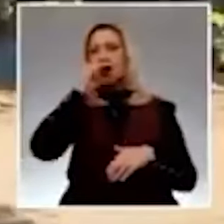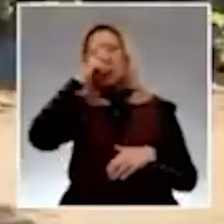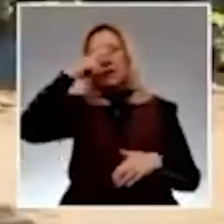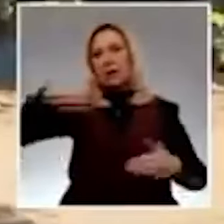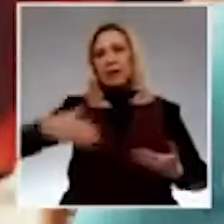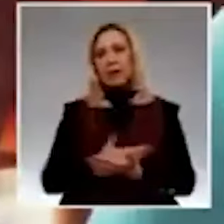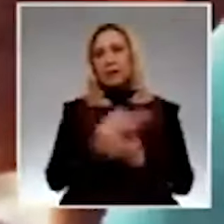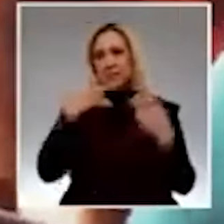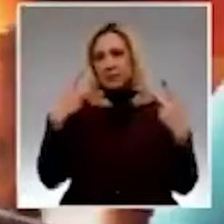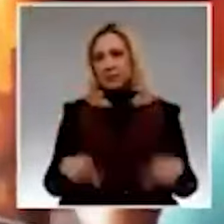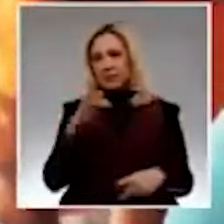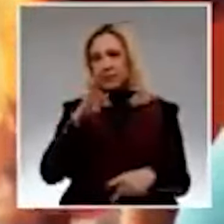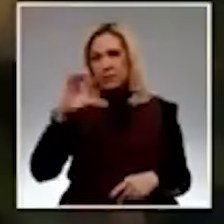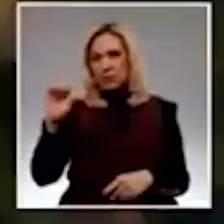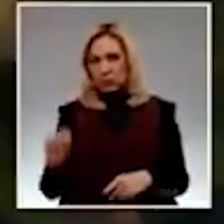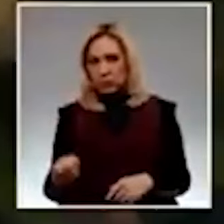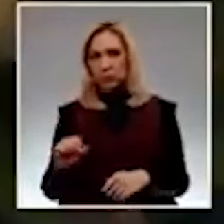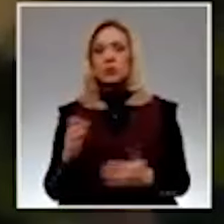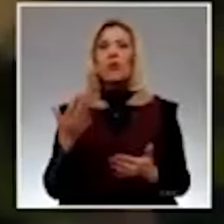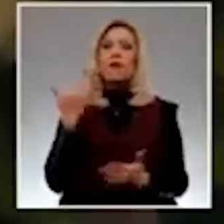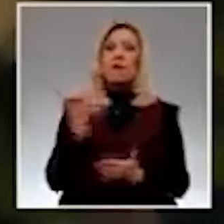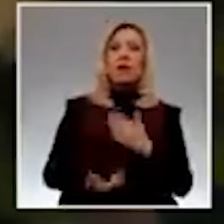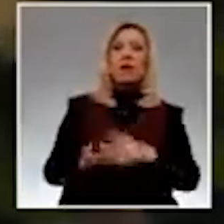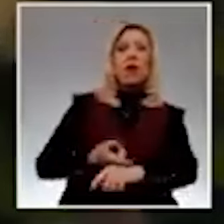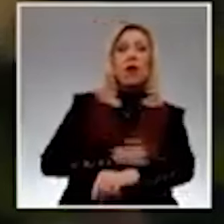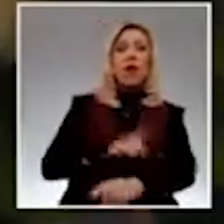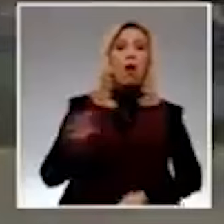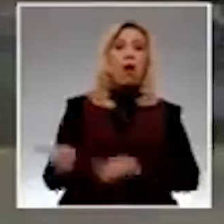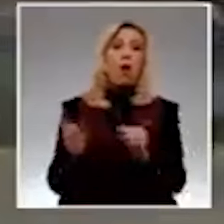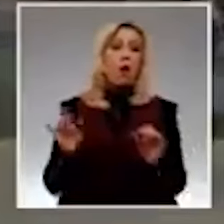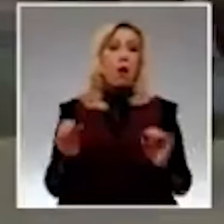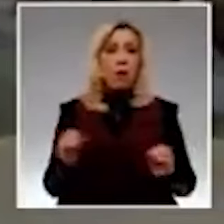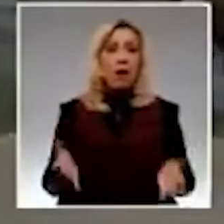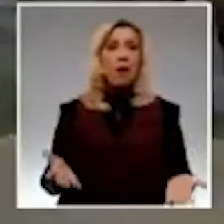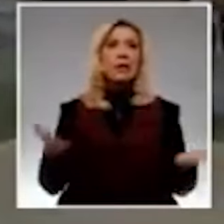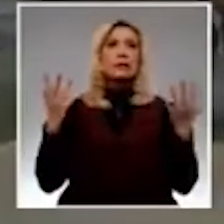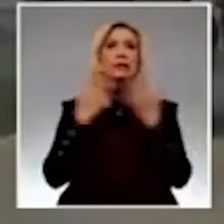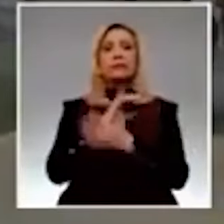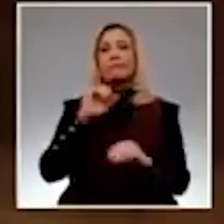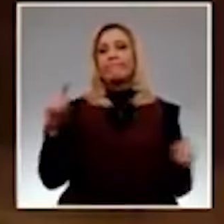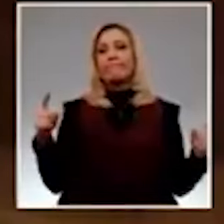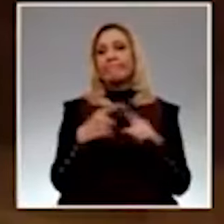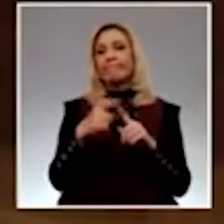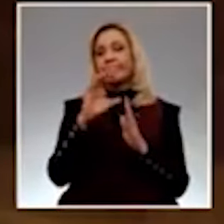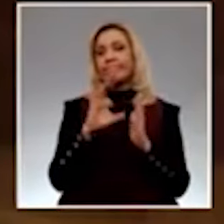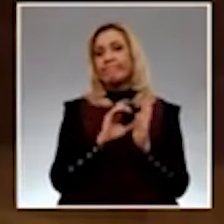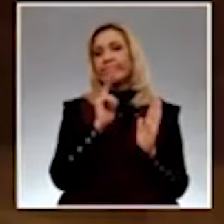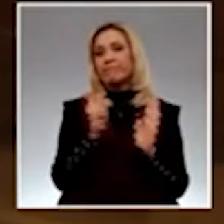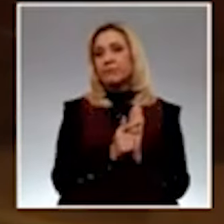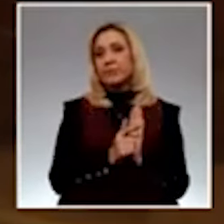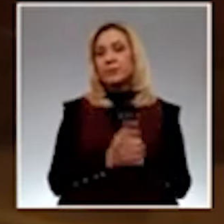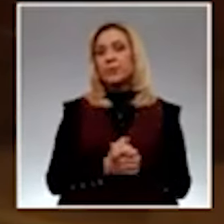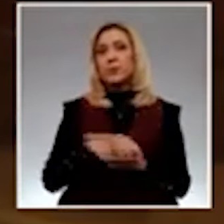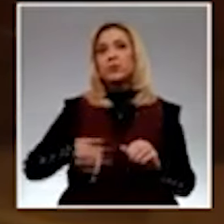California Sur por falta de consulta previa. Esto al resolver una acción de inconstitucionalidad. El Poder Ejecutivo